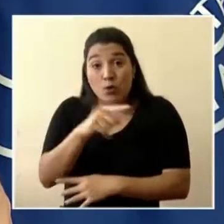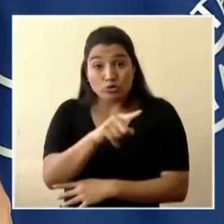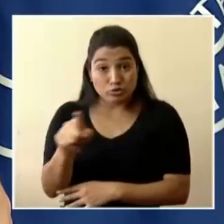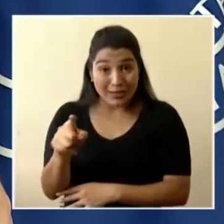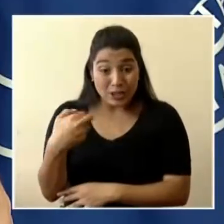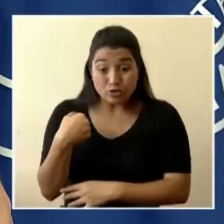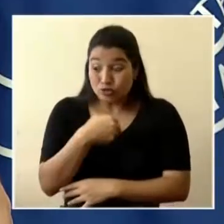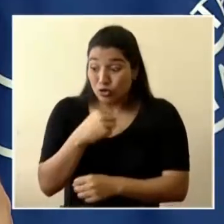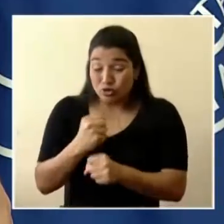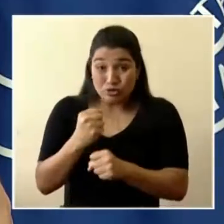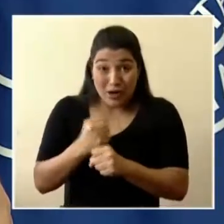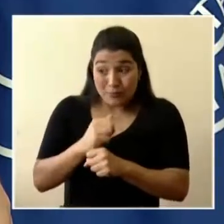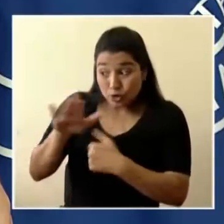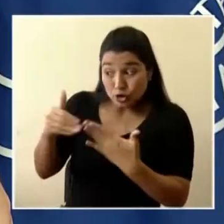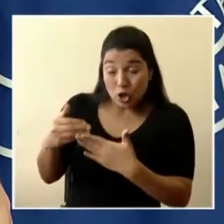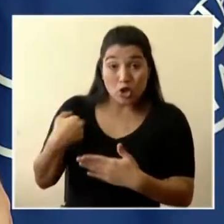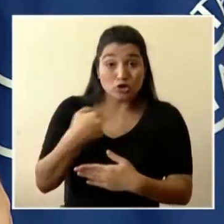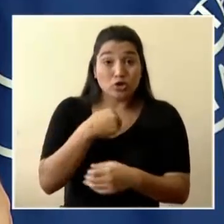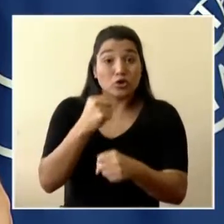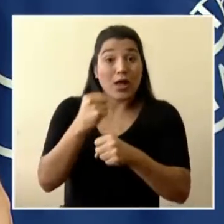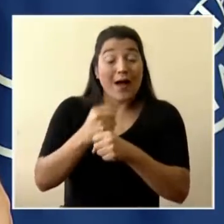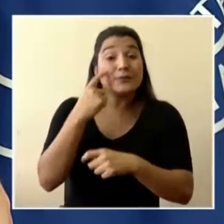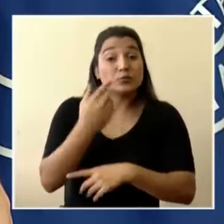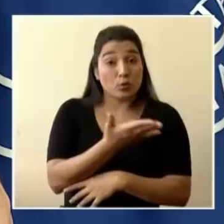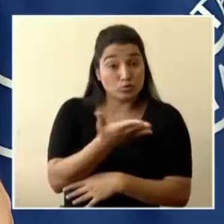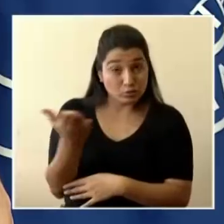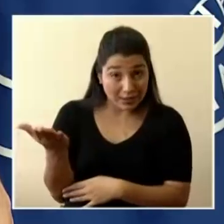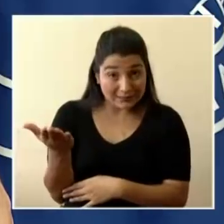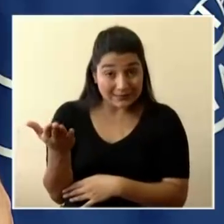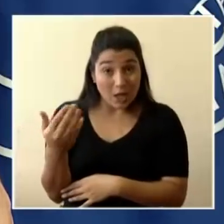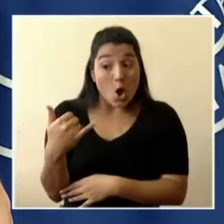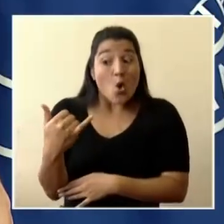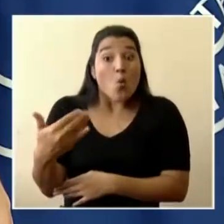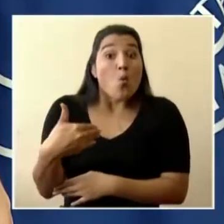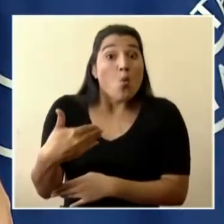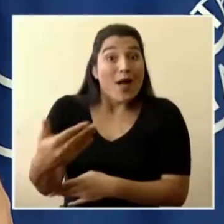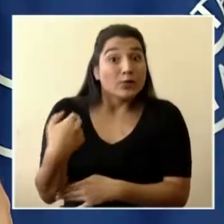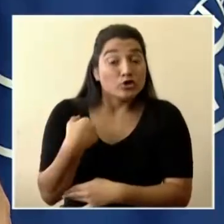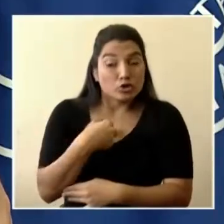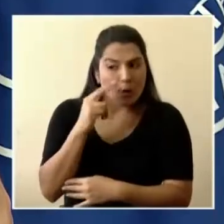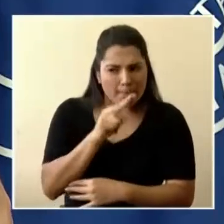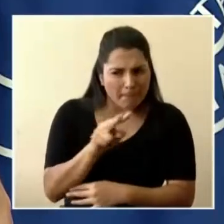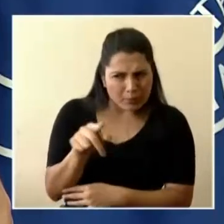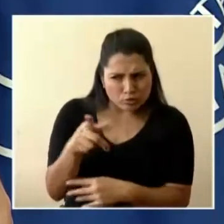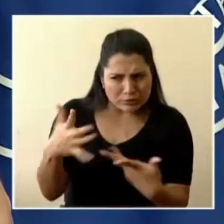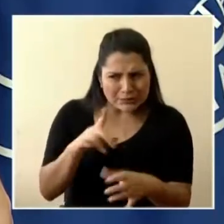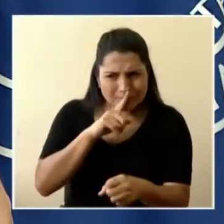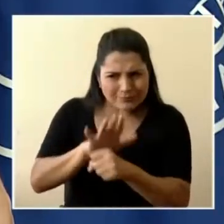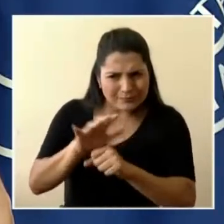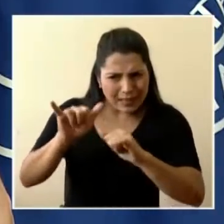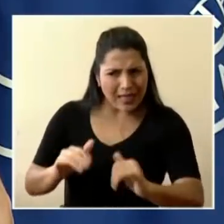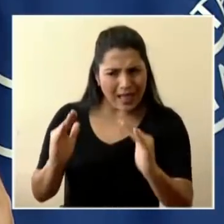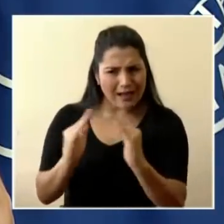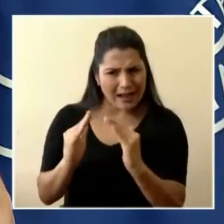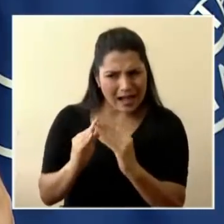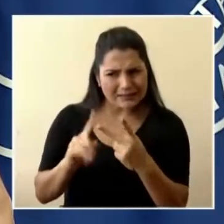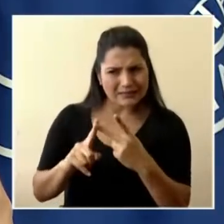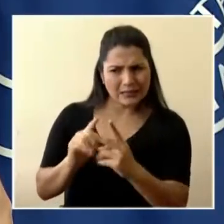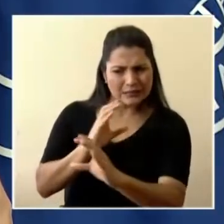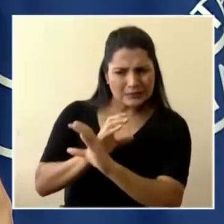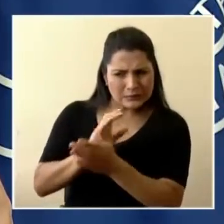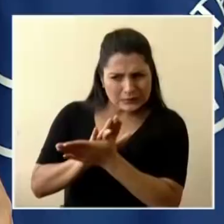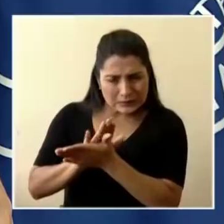trabajando todos nosotros por ustedes y ustedes, cuando tenemos esa respuesta de compromiso, de quedarnos en la casa, de guardar las medidas sanitarias,